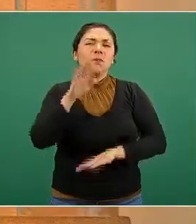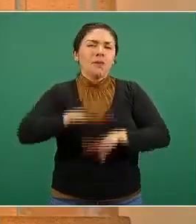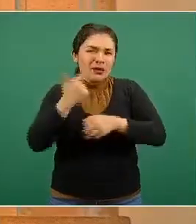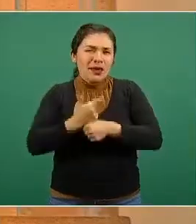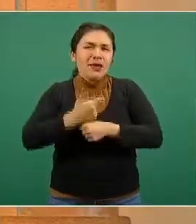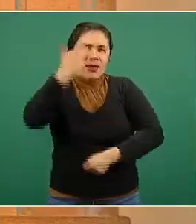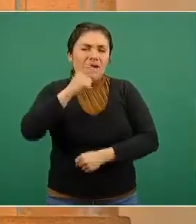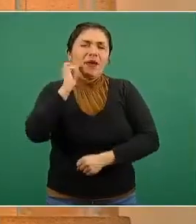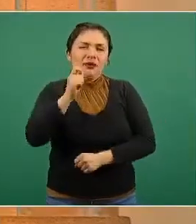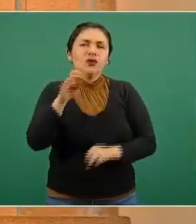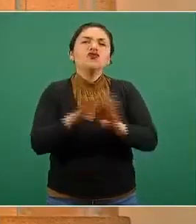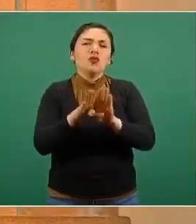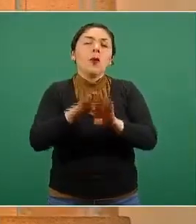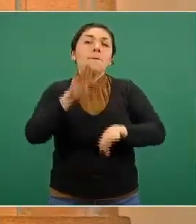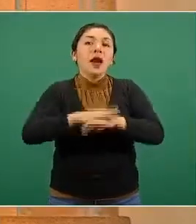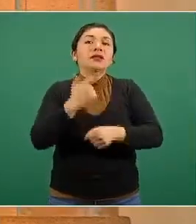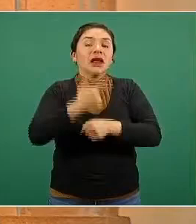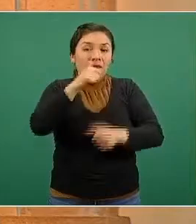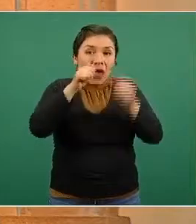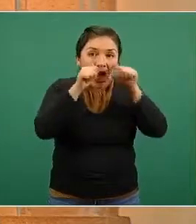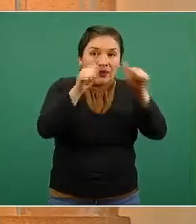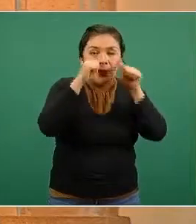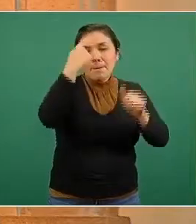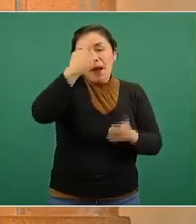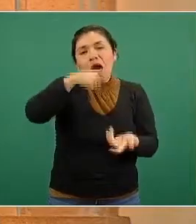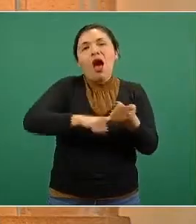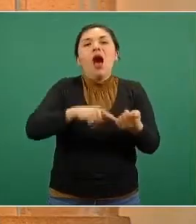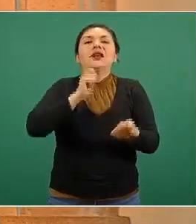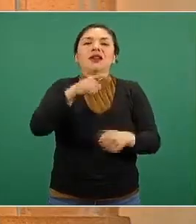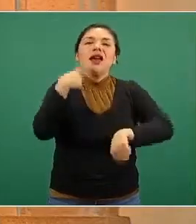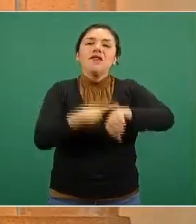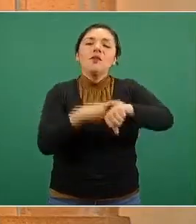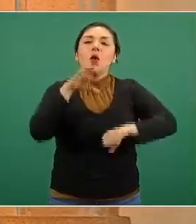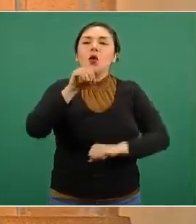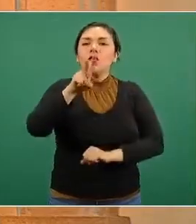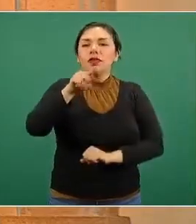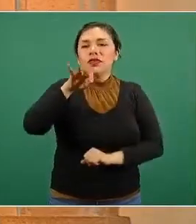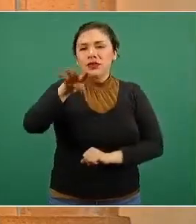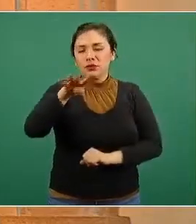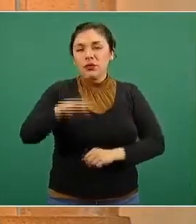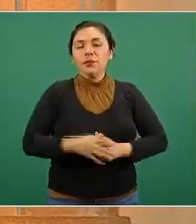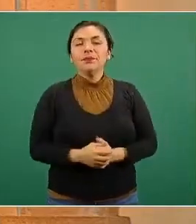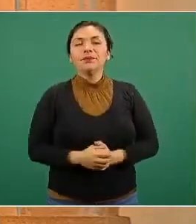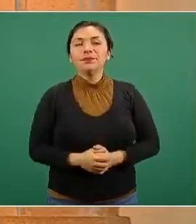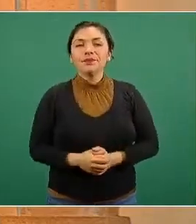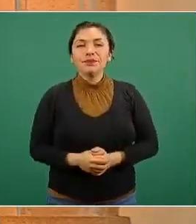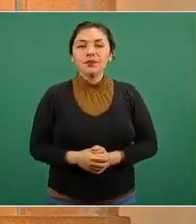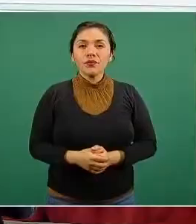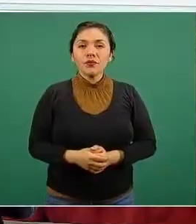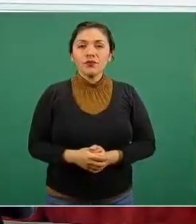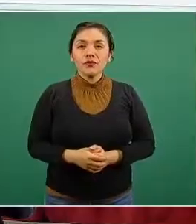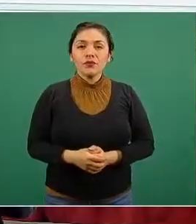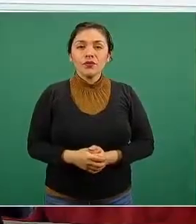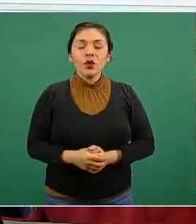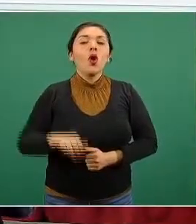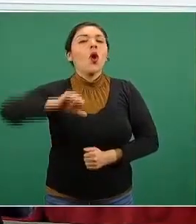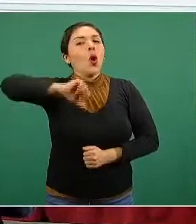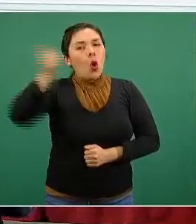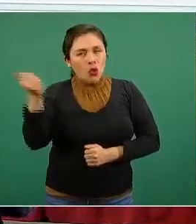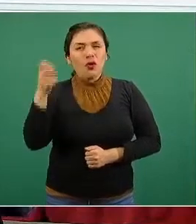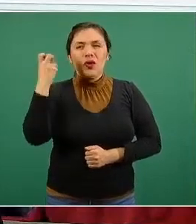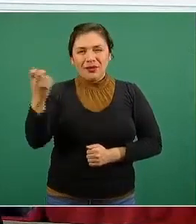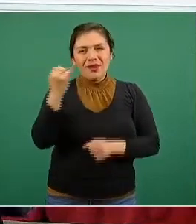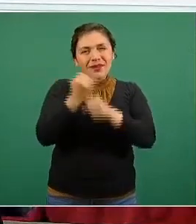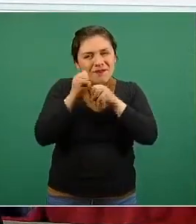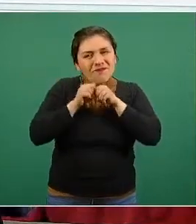es la forma grave precisamente que da COVID-19. Veamos la siguiente diapositiva. Misma información, pero